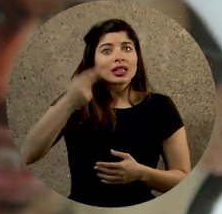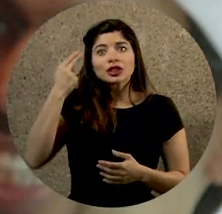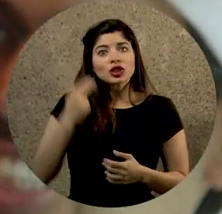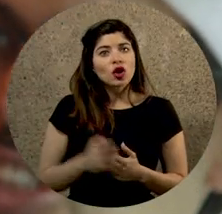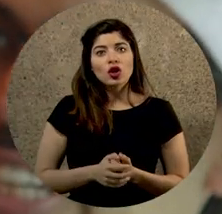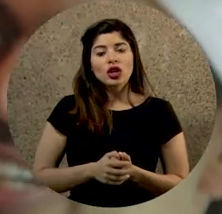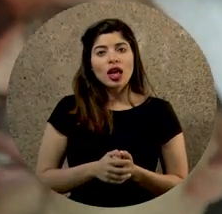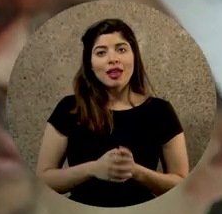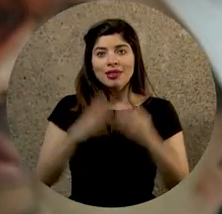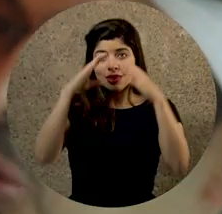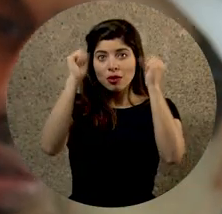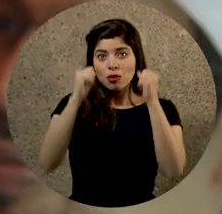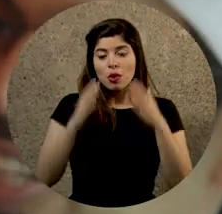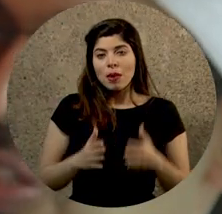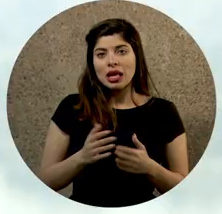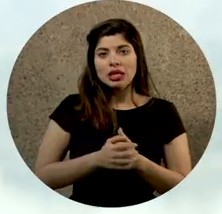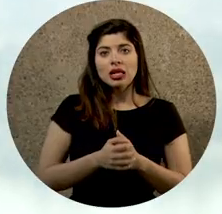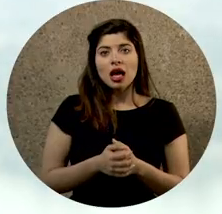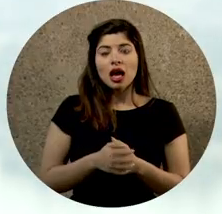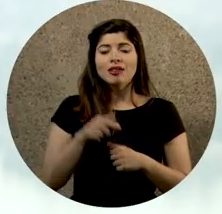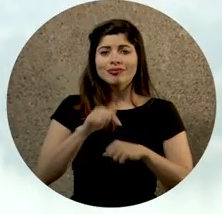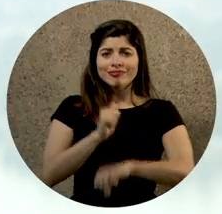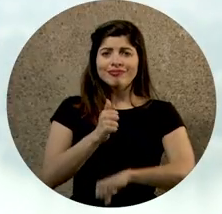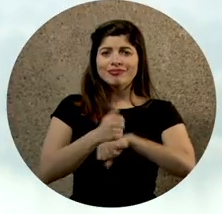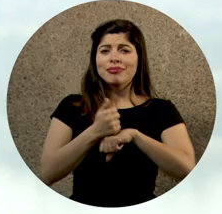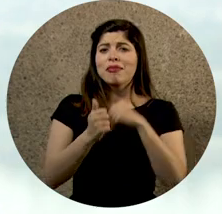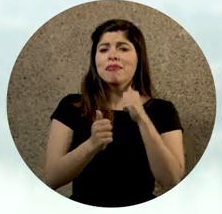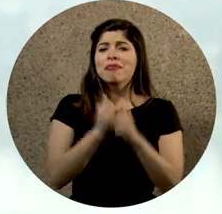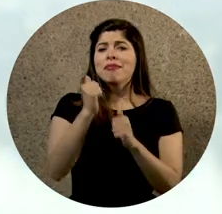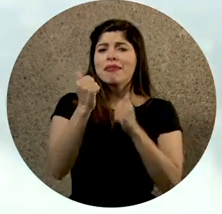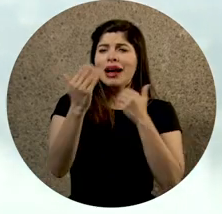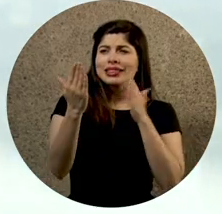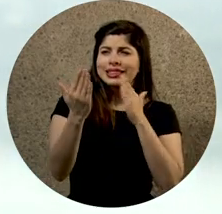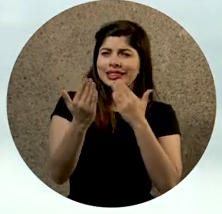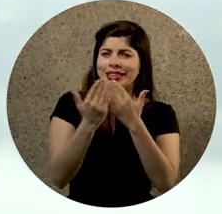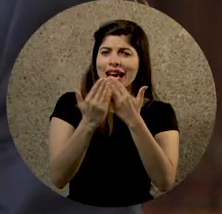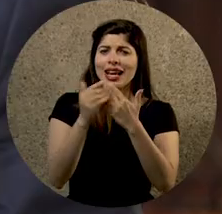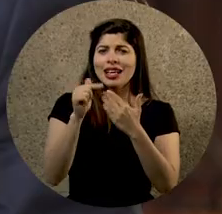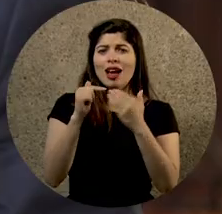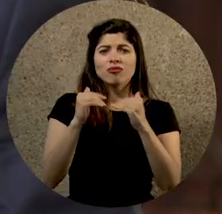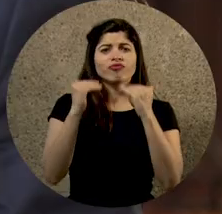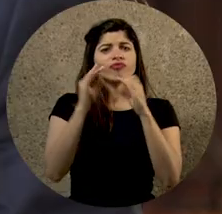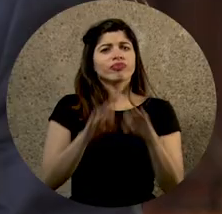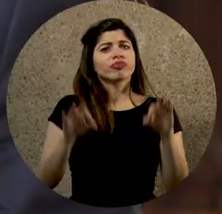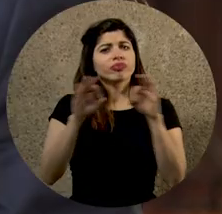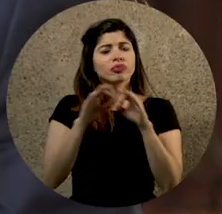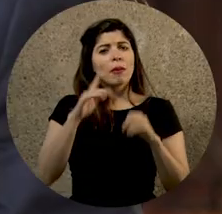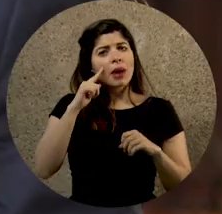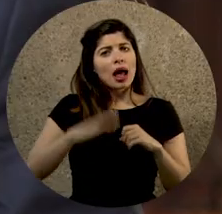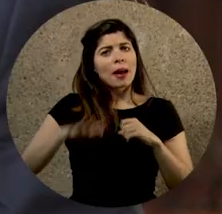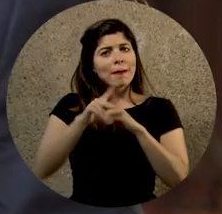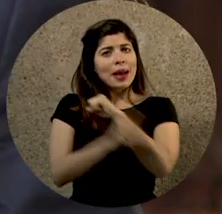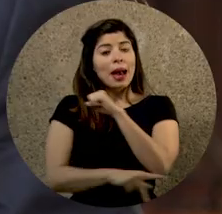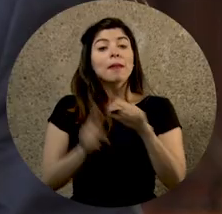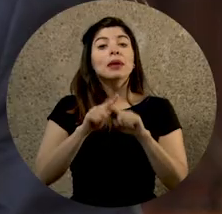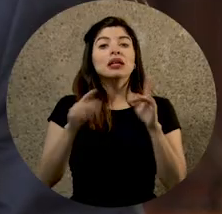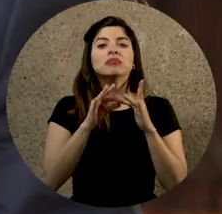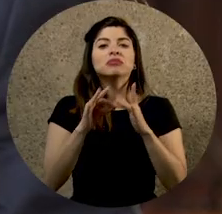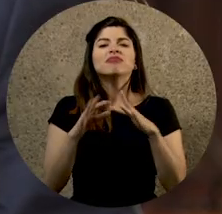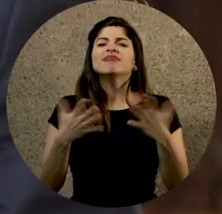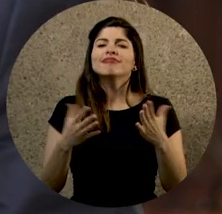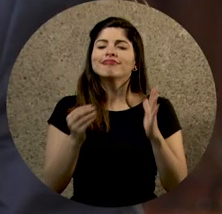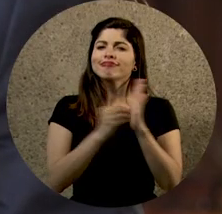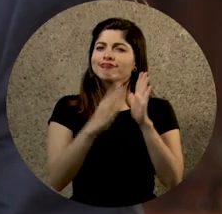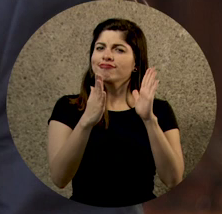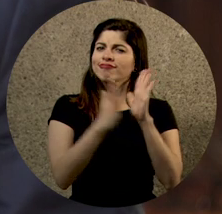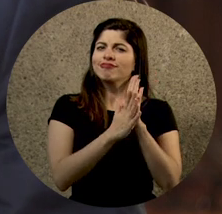historia diplomática, constituye un acercamiento de la mayor importancia geopolítica para el país, pero sobre todo